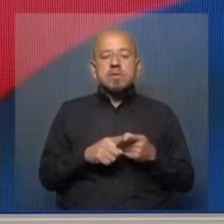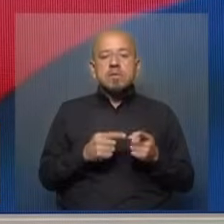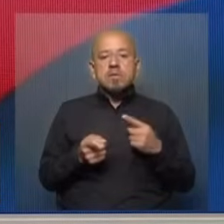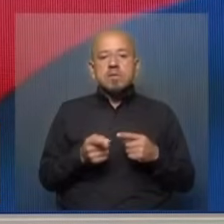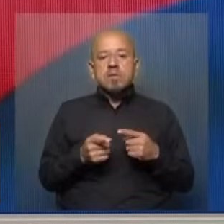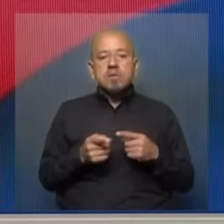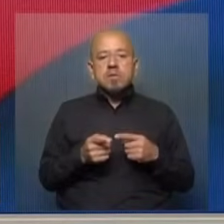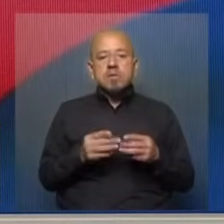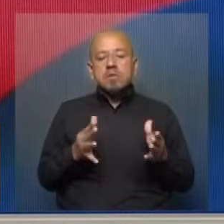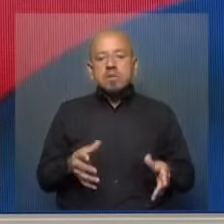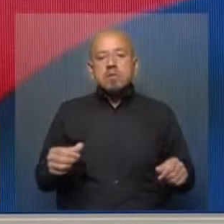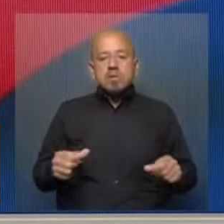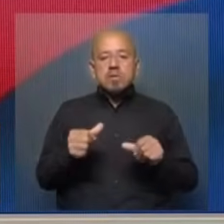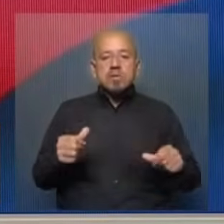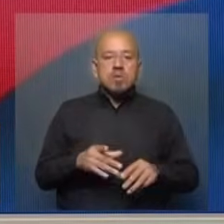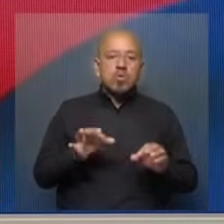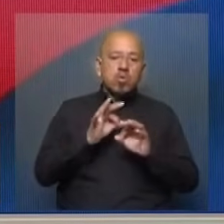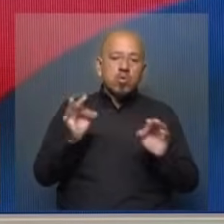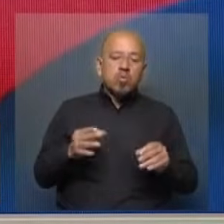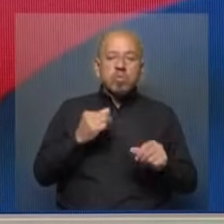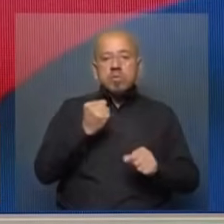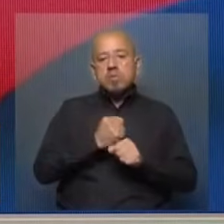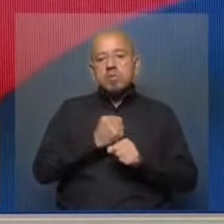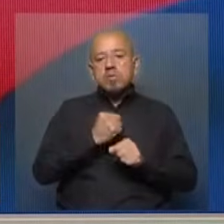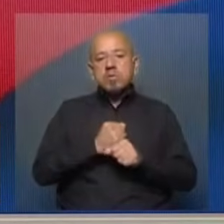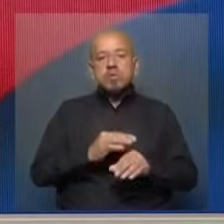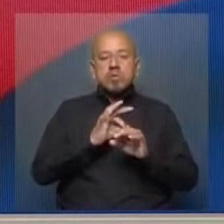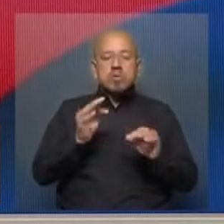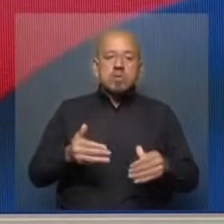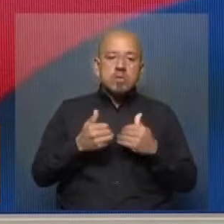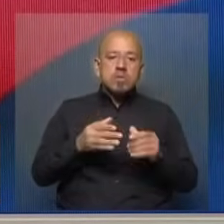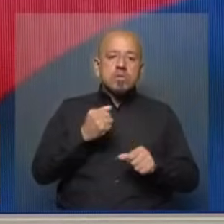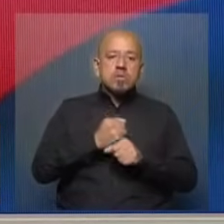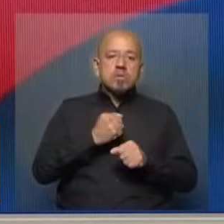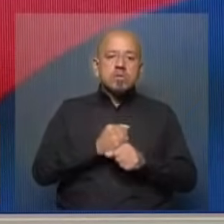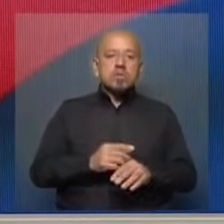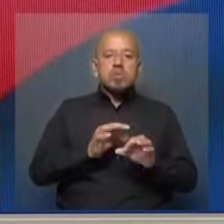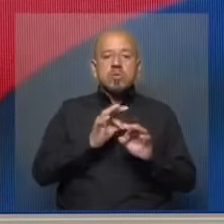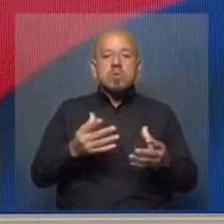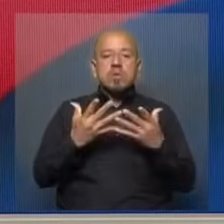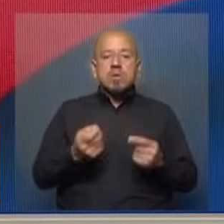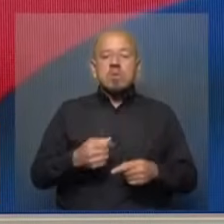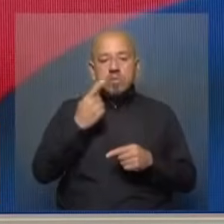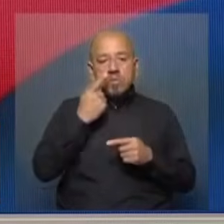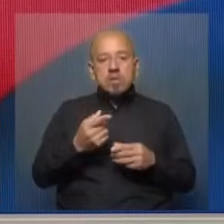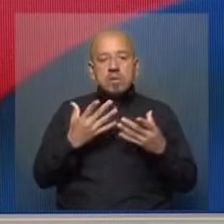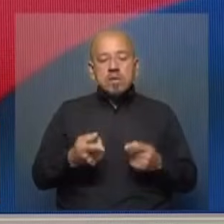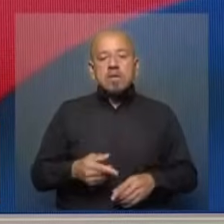vamos a recorrer un barrio o porque está en obra o porque vamos a empezar una obra o porque queremos ver qué necesita el